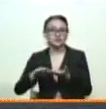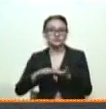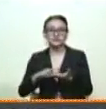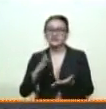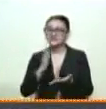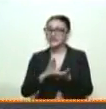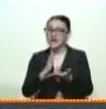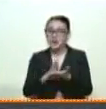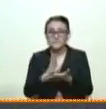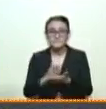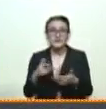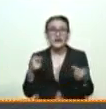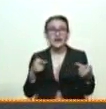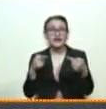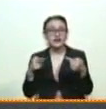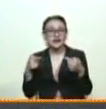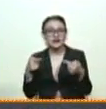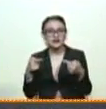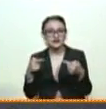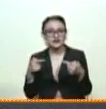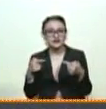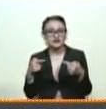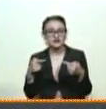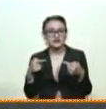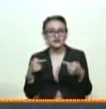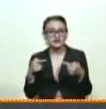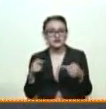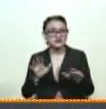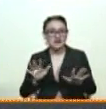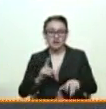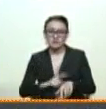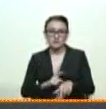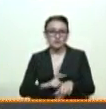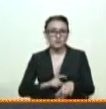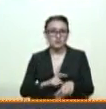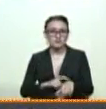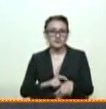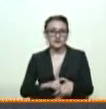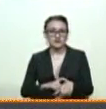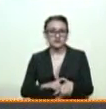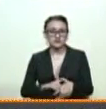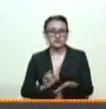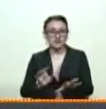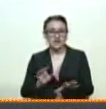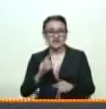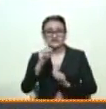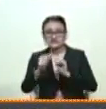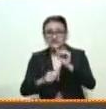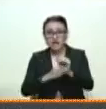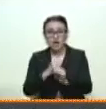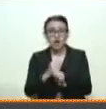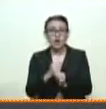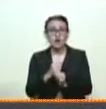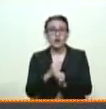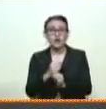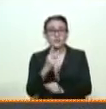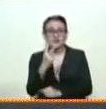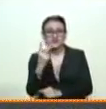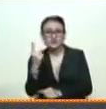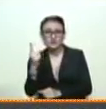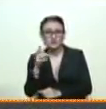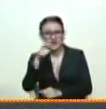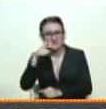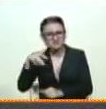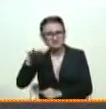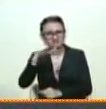guerras, queridos compañeros, ya es hora, pleno siglo XXI, que toda la